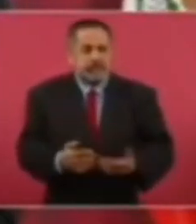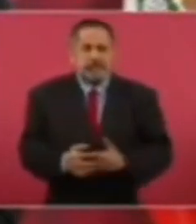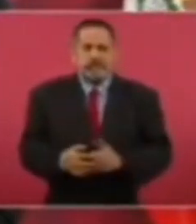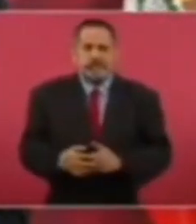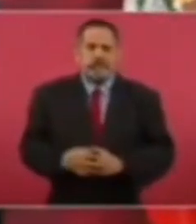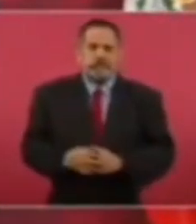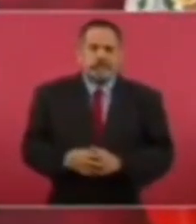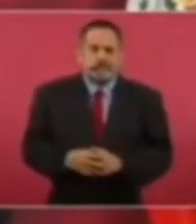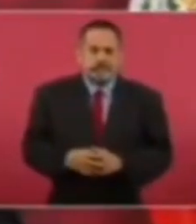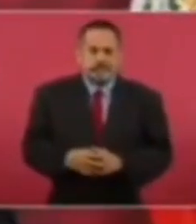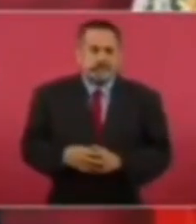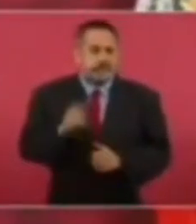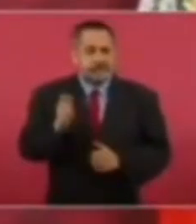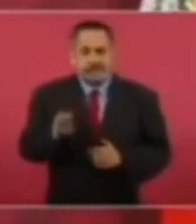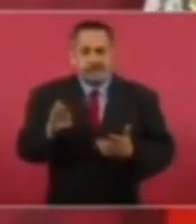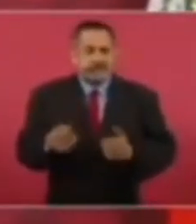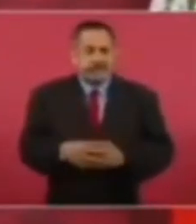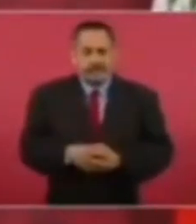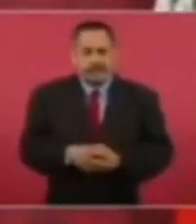Y aún